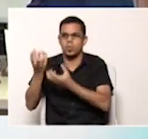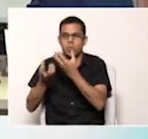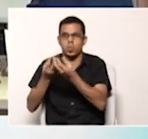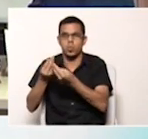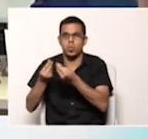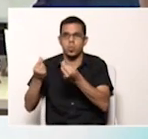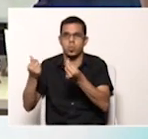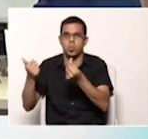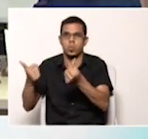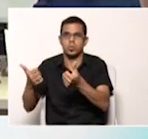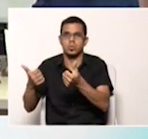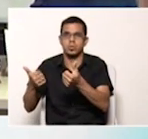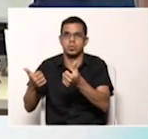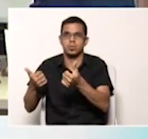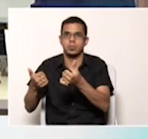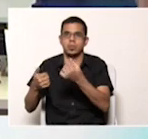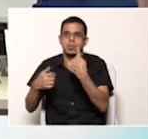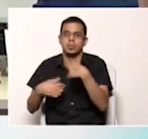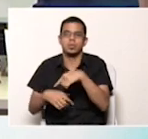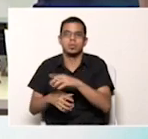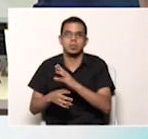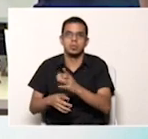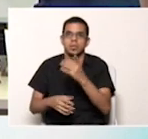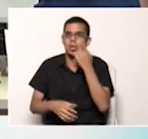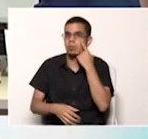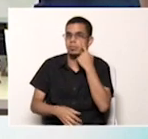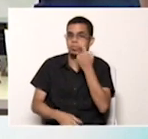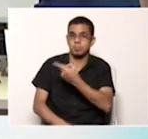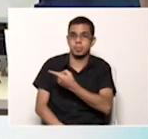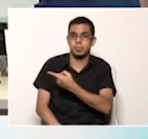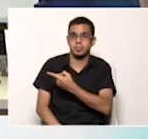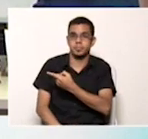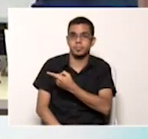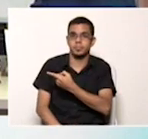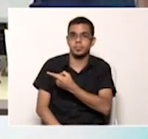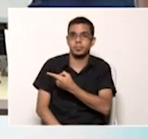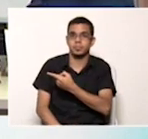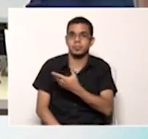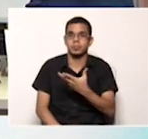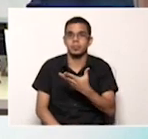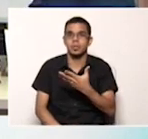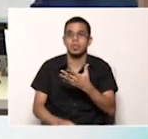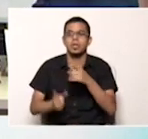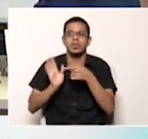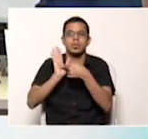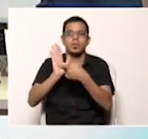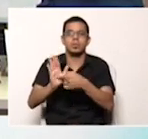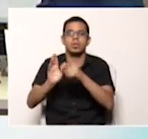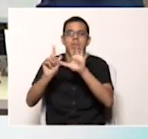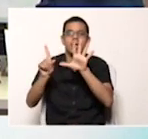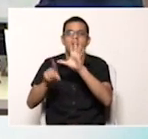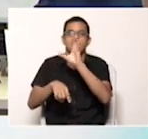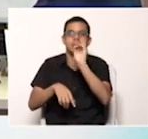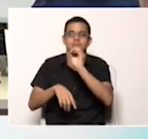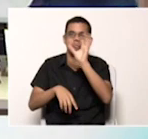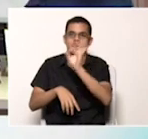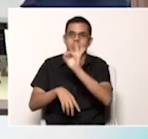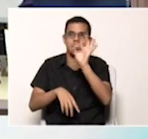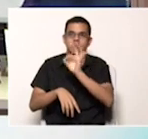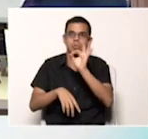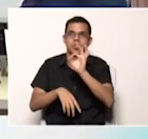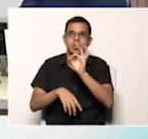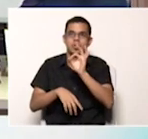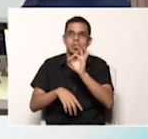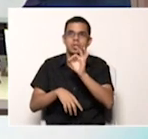contiene carbono, como este que está acá, y representa el 60% de los gases que causan